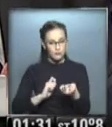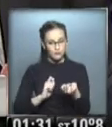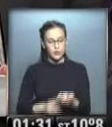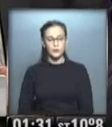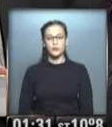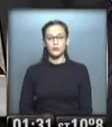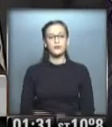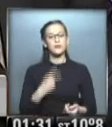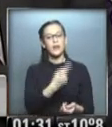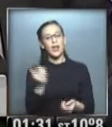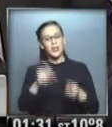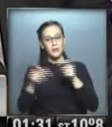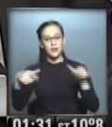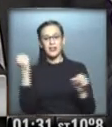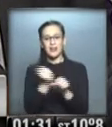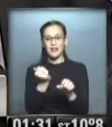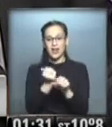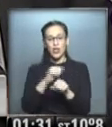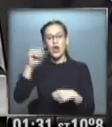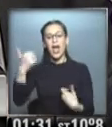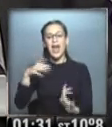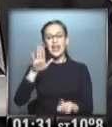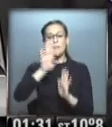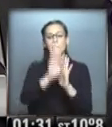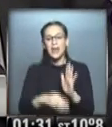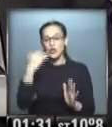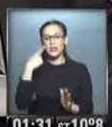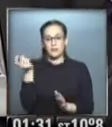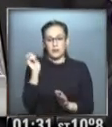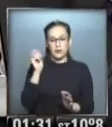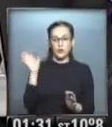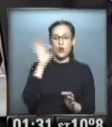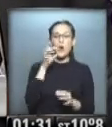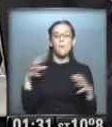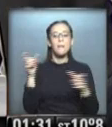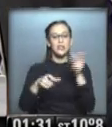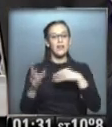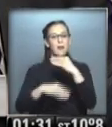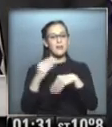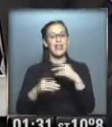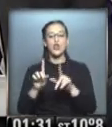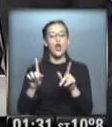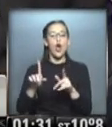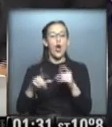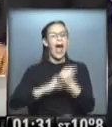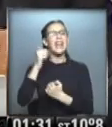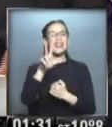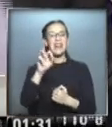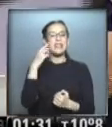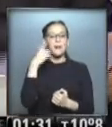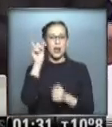que cada trabajador o gane menos de 15.000 pesos o que el grupo familiar no supere los 30.000 pesos. De esta manera,